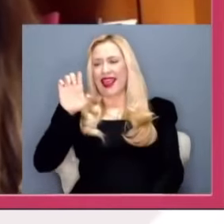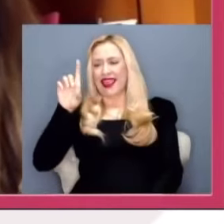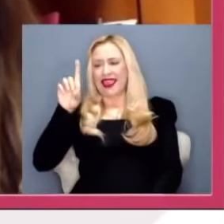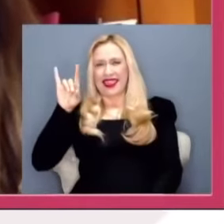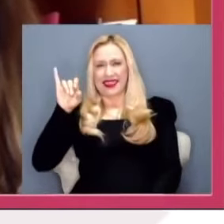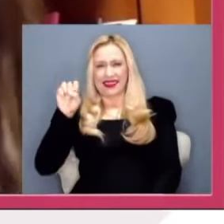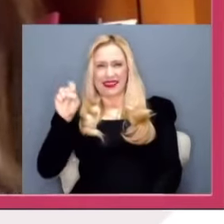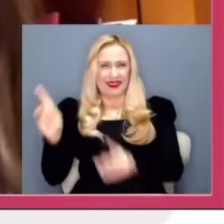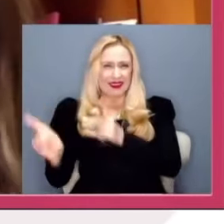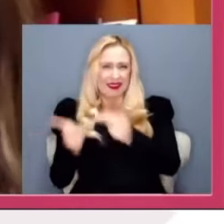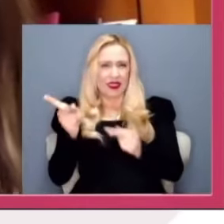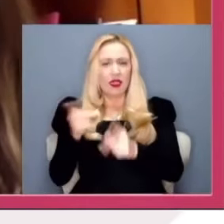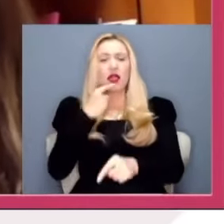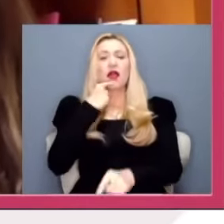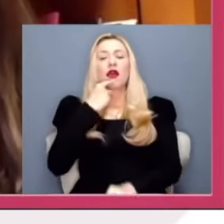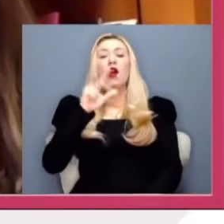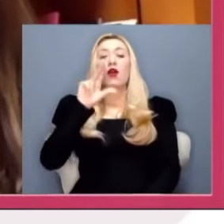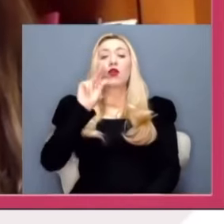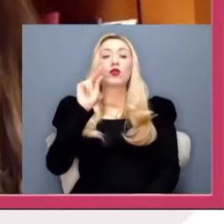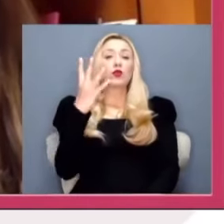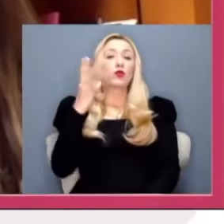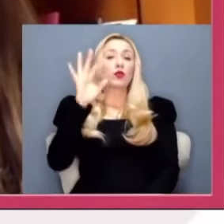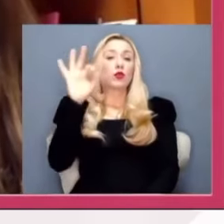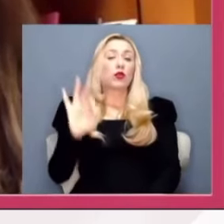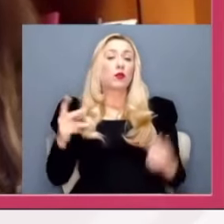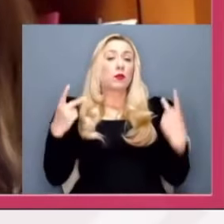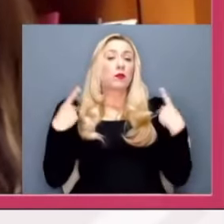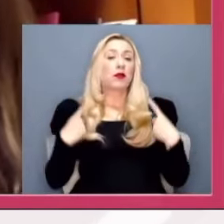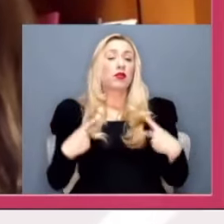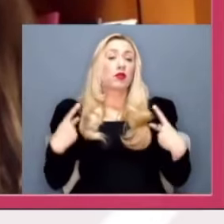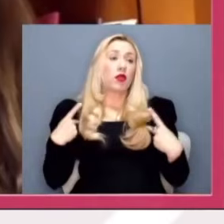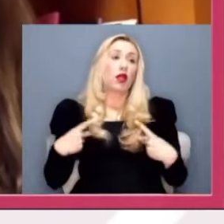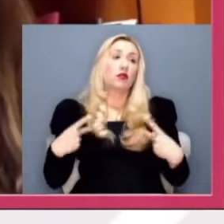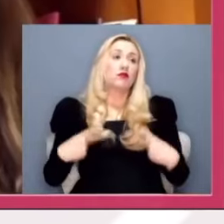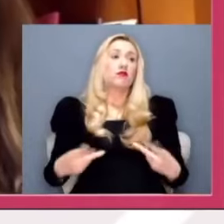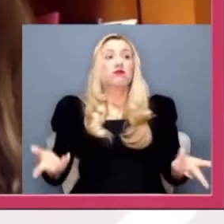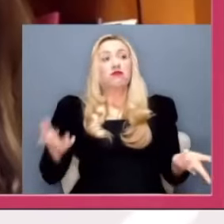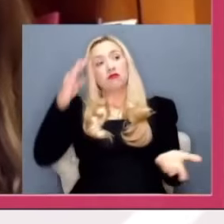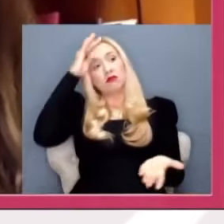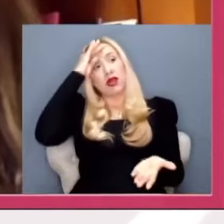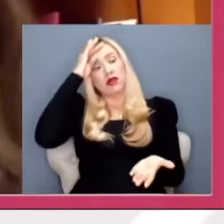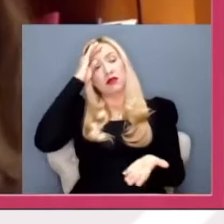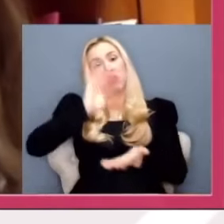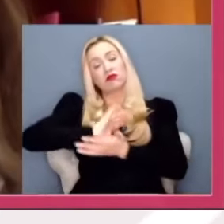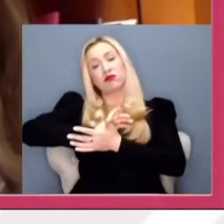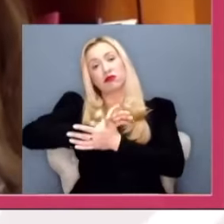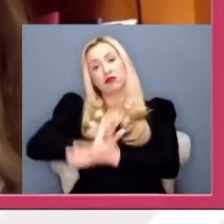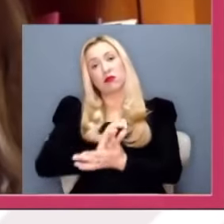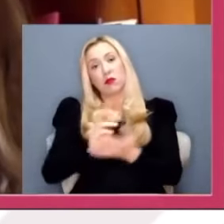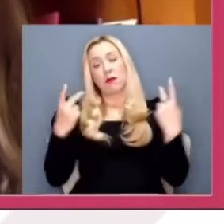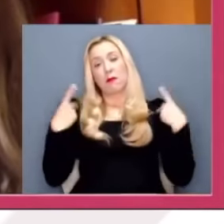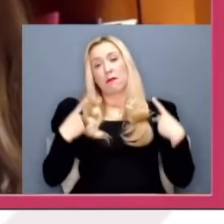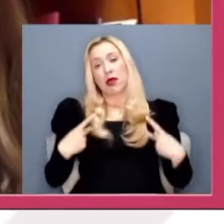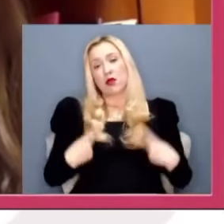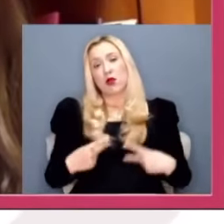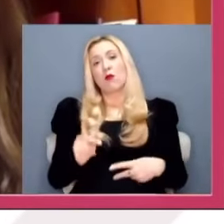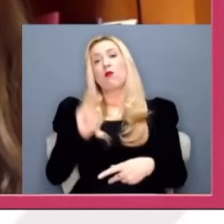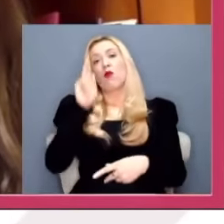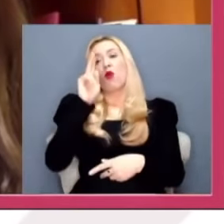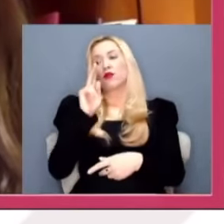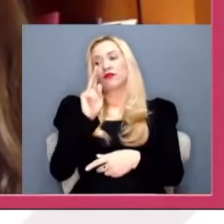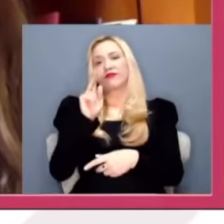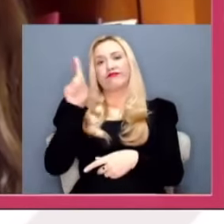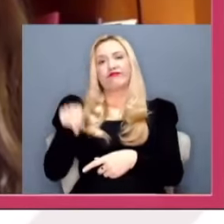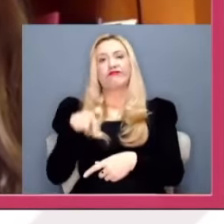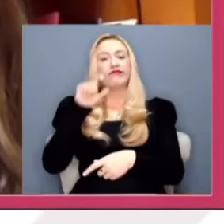consignó que el 84% de la ciudadanía pensaba que se discriminaba a las personas por preferencia o orientación sexual